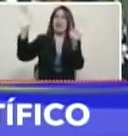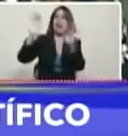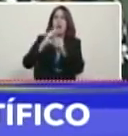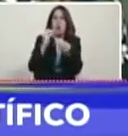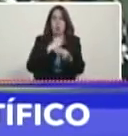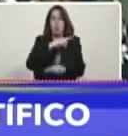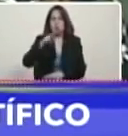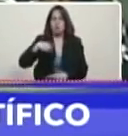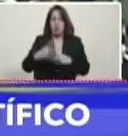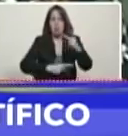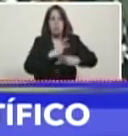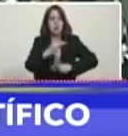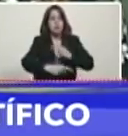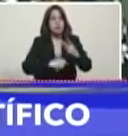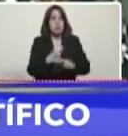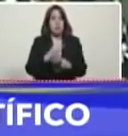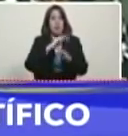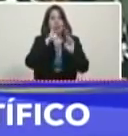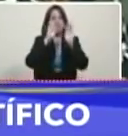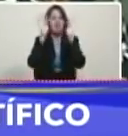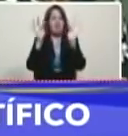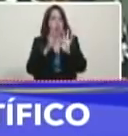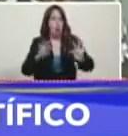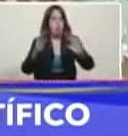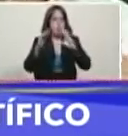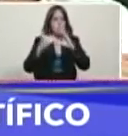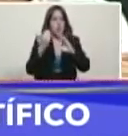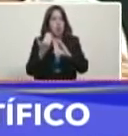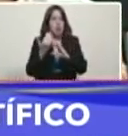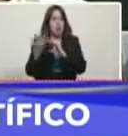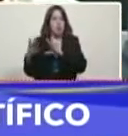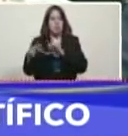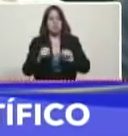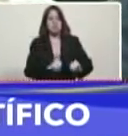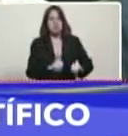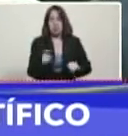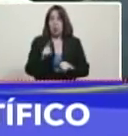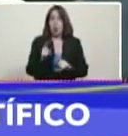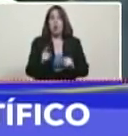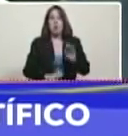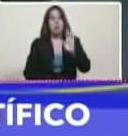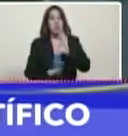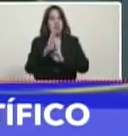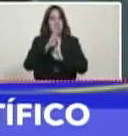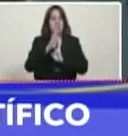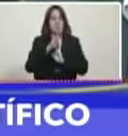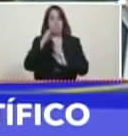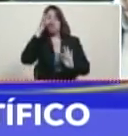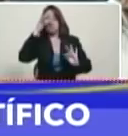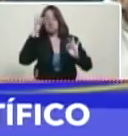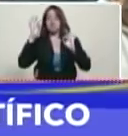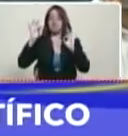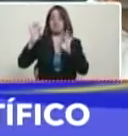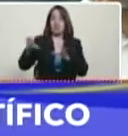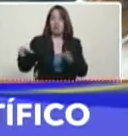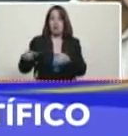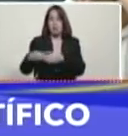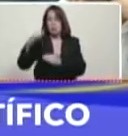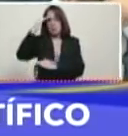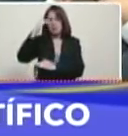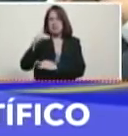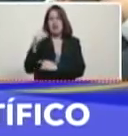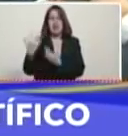desde la visión del modelo capitalista, que es justamente para un desarrollo a favor de las élites del mundo, de las élites